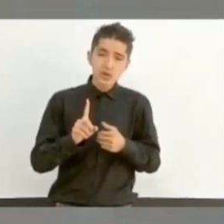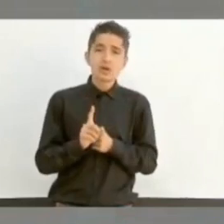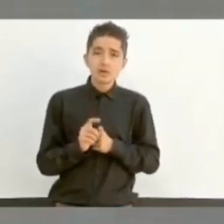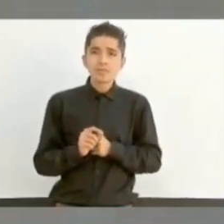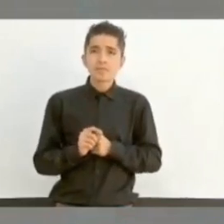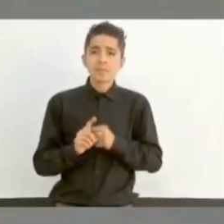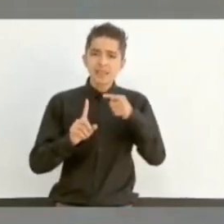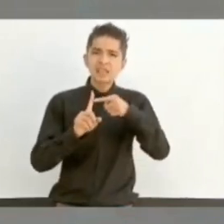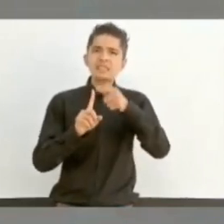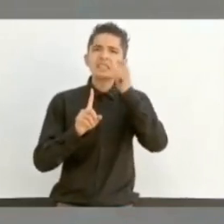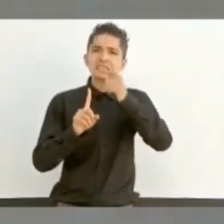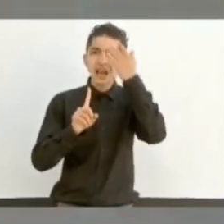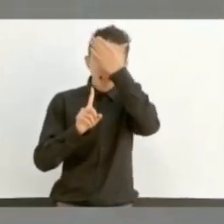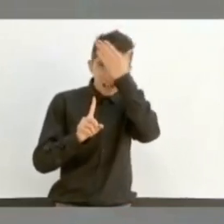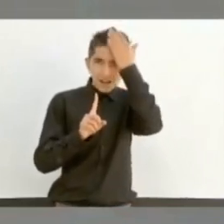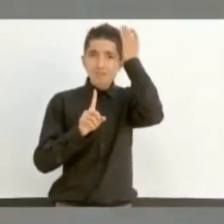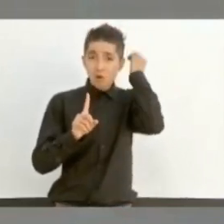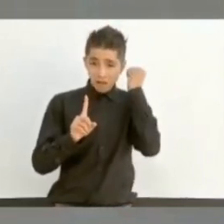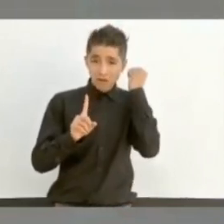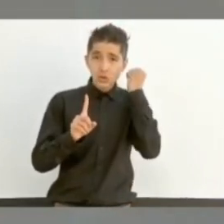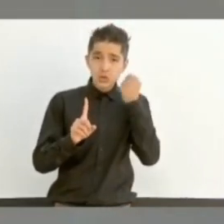José María Morelos y Pavón,